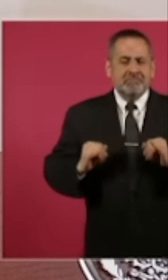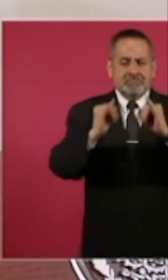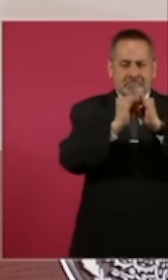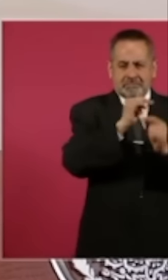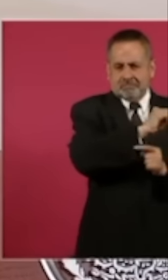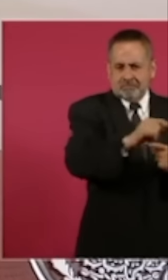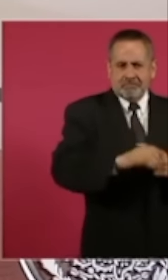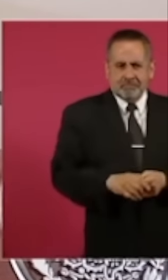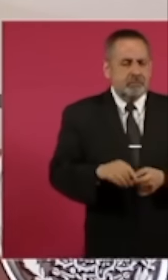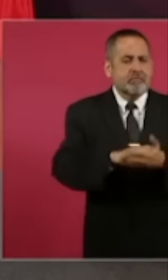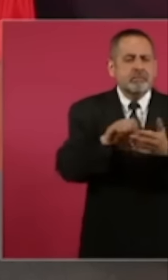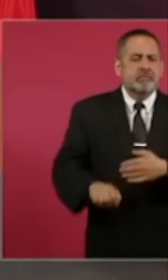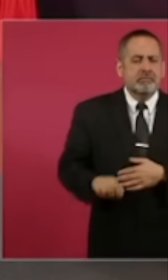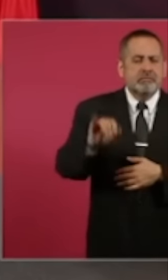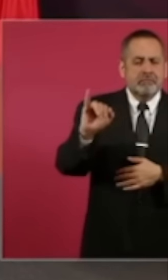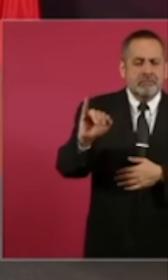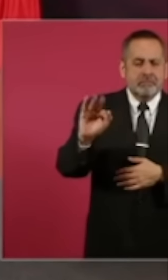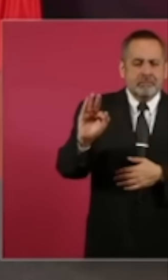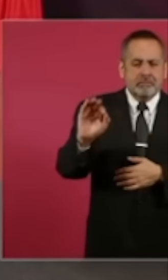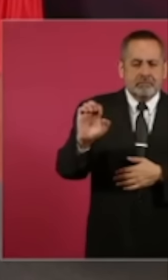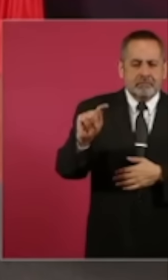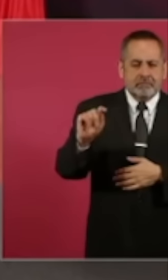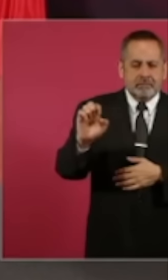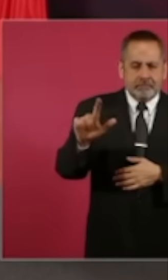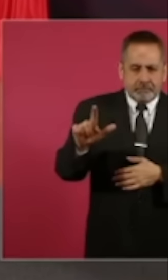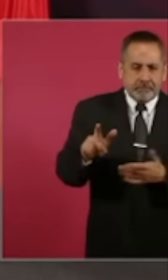Es el IFETEL.